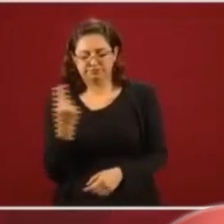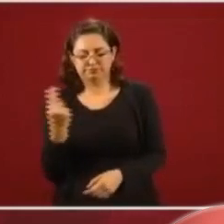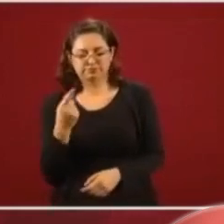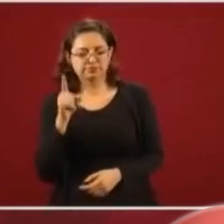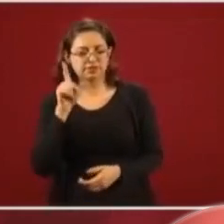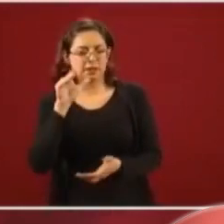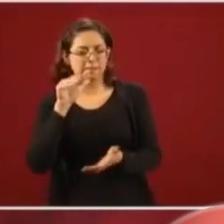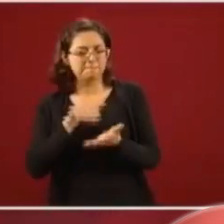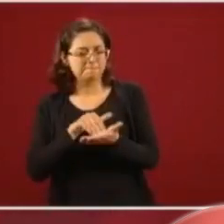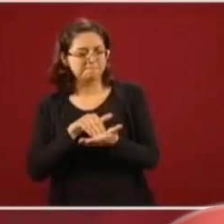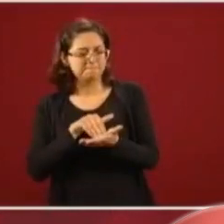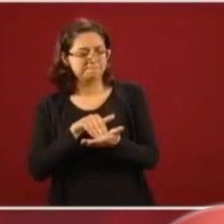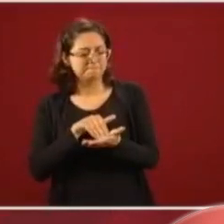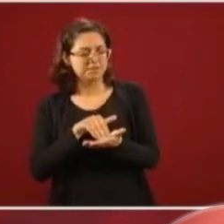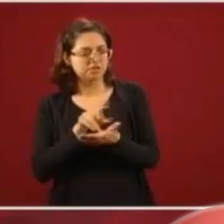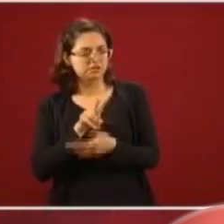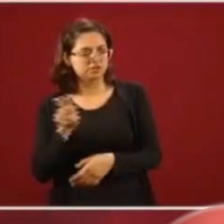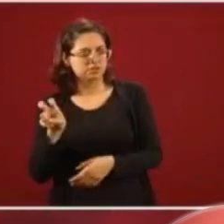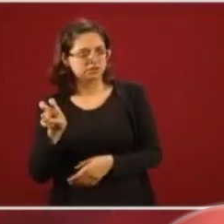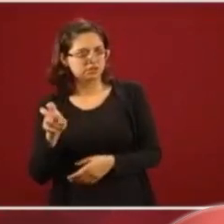1,200, quedan 400 clavos.